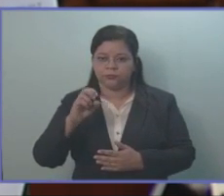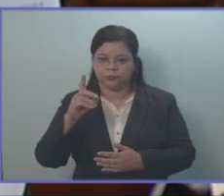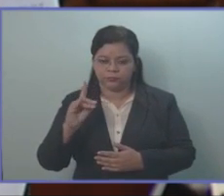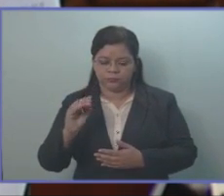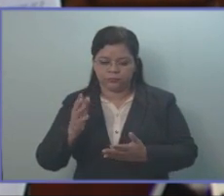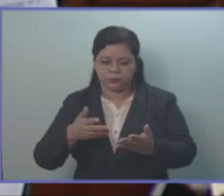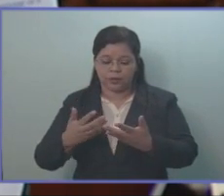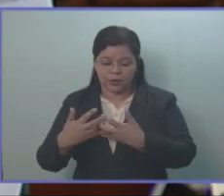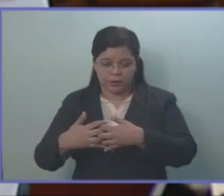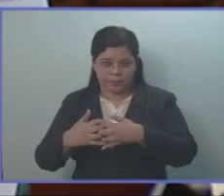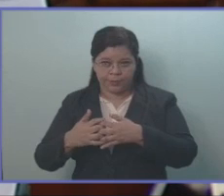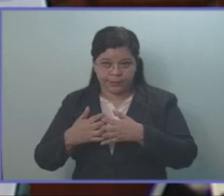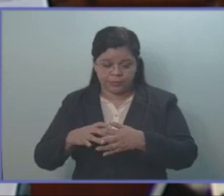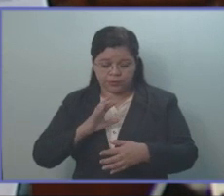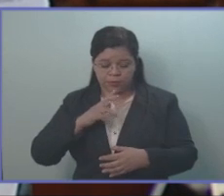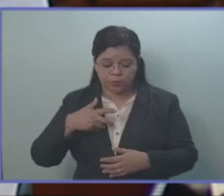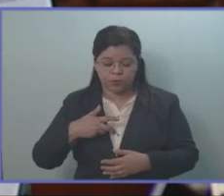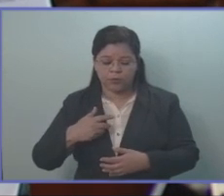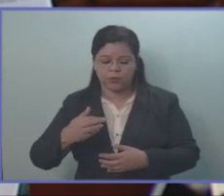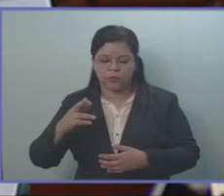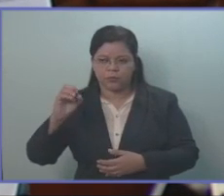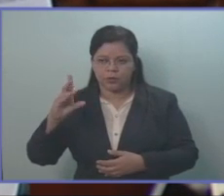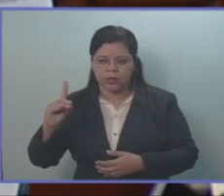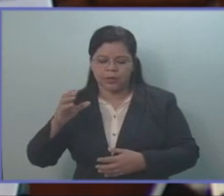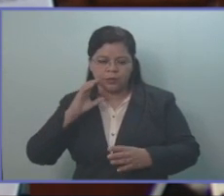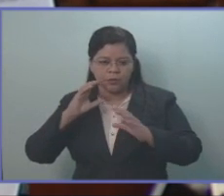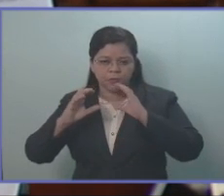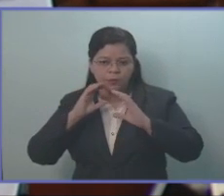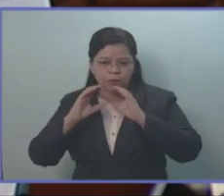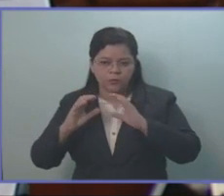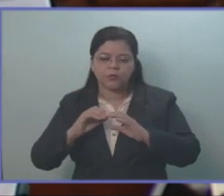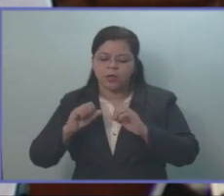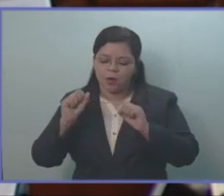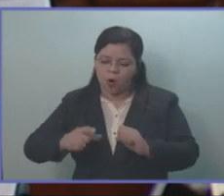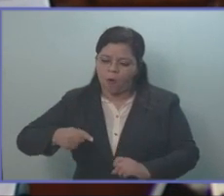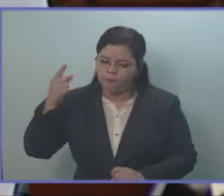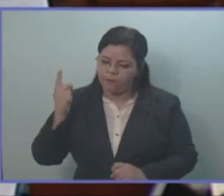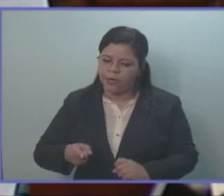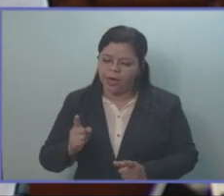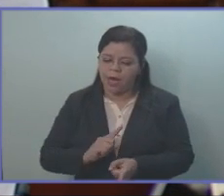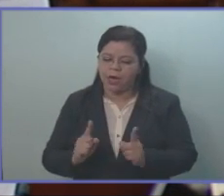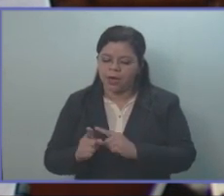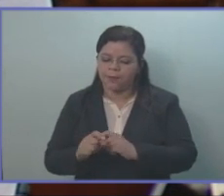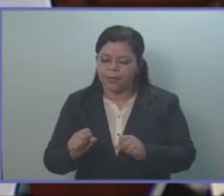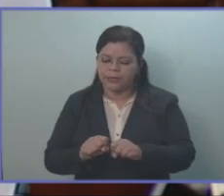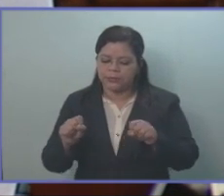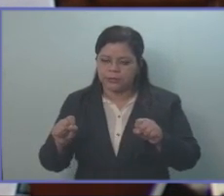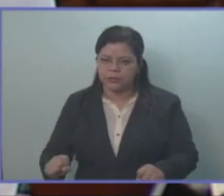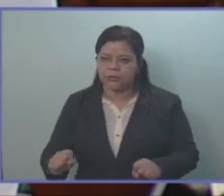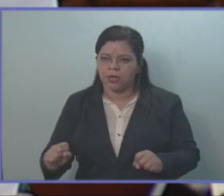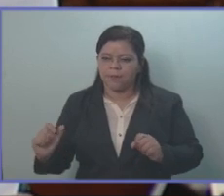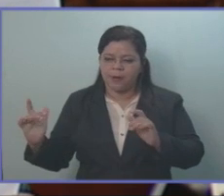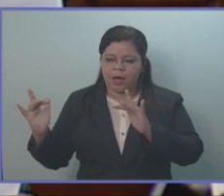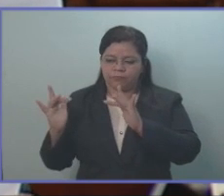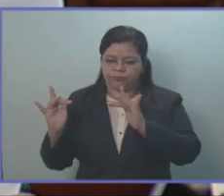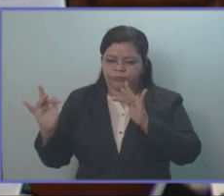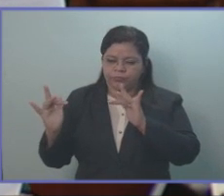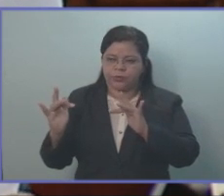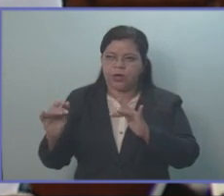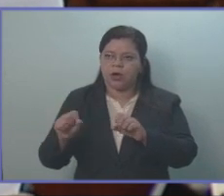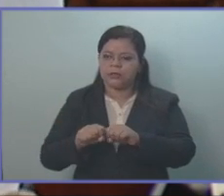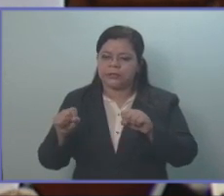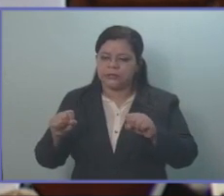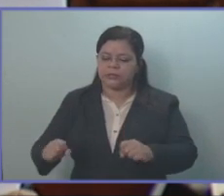comerciales de telecomunicaciones estarán obligados a realizar el cambio de sistema inalámbrico por sistema de